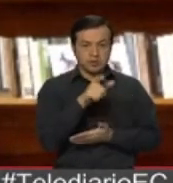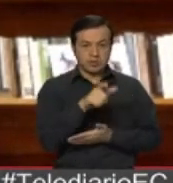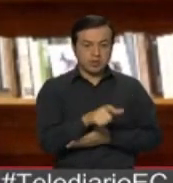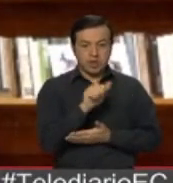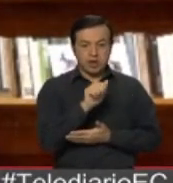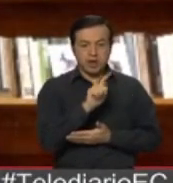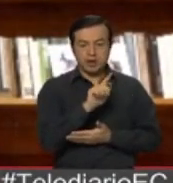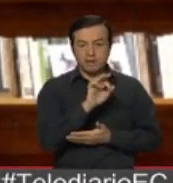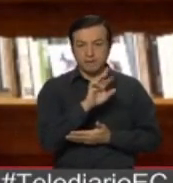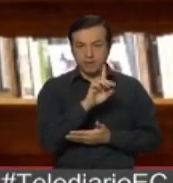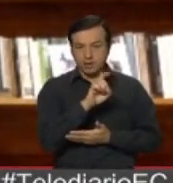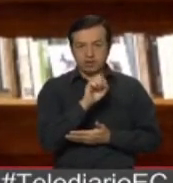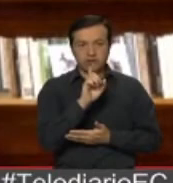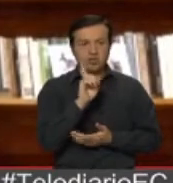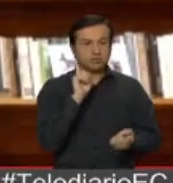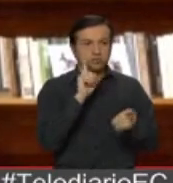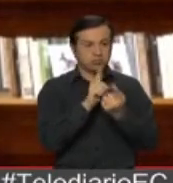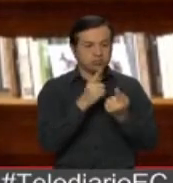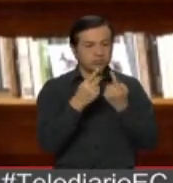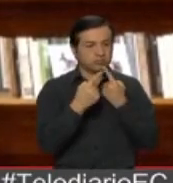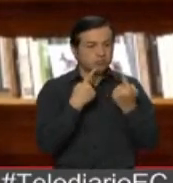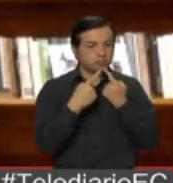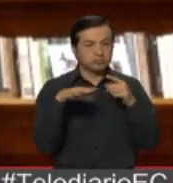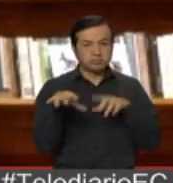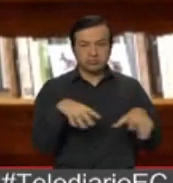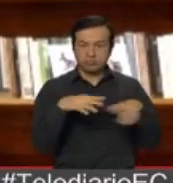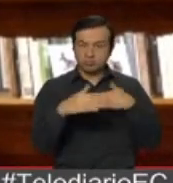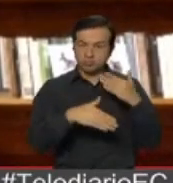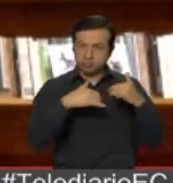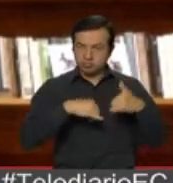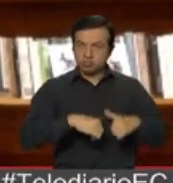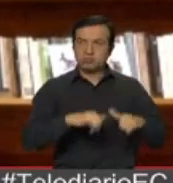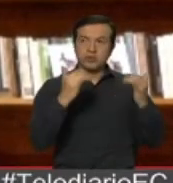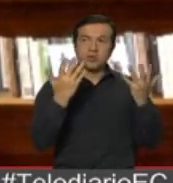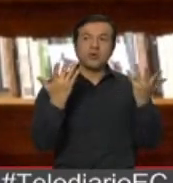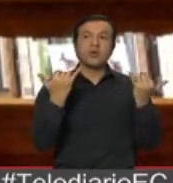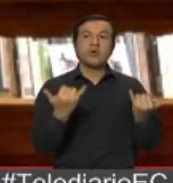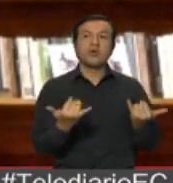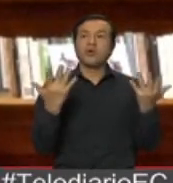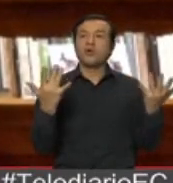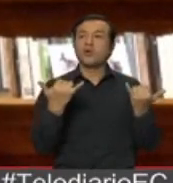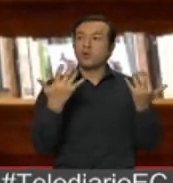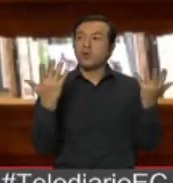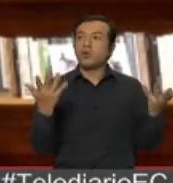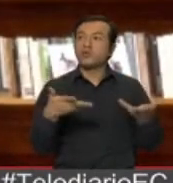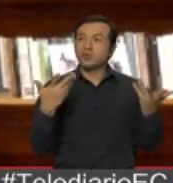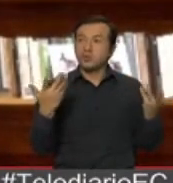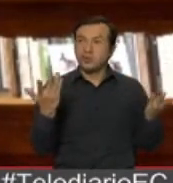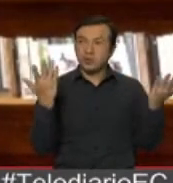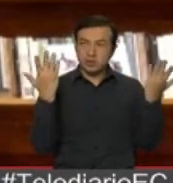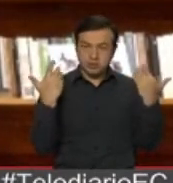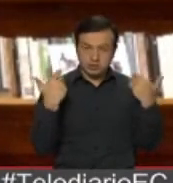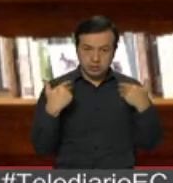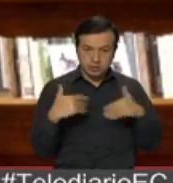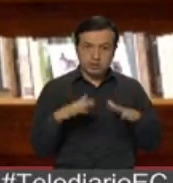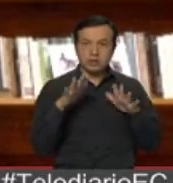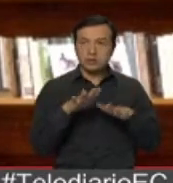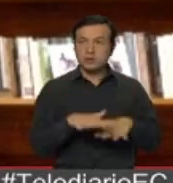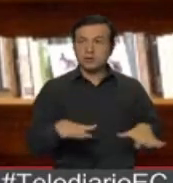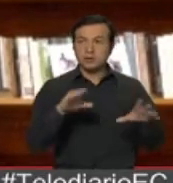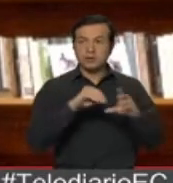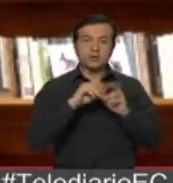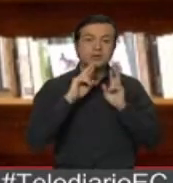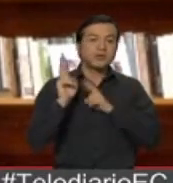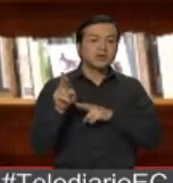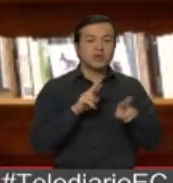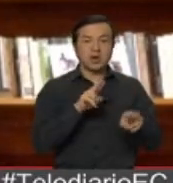Alfredo tomó contacto, ha coordinado estas acciones y él se encuentra en este momento al final, casi en la confluencia del río